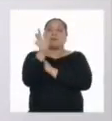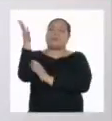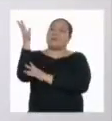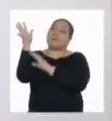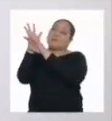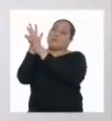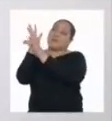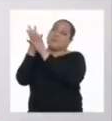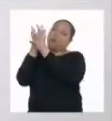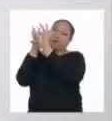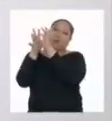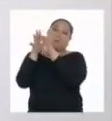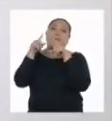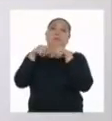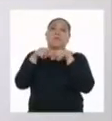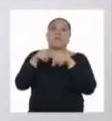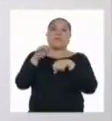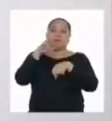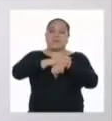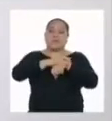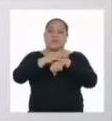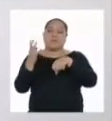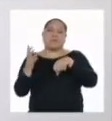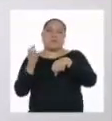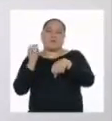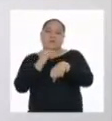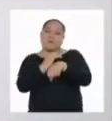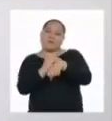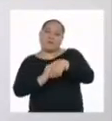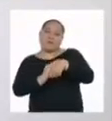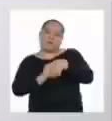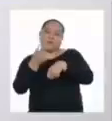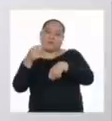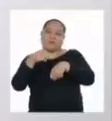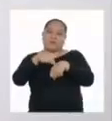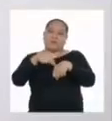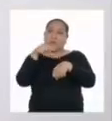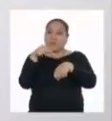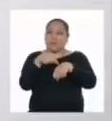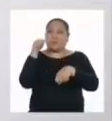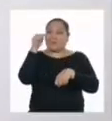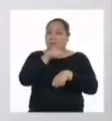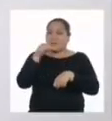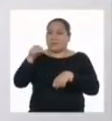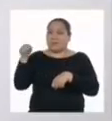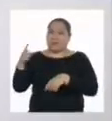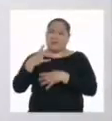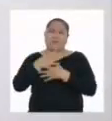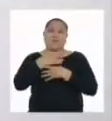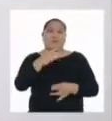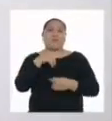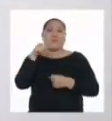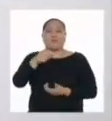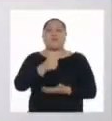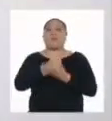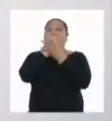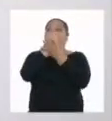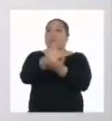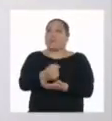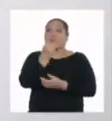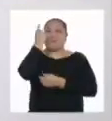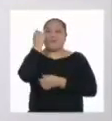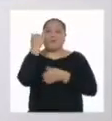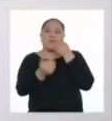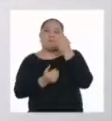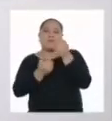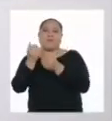las hojas de las plantas de acuerdo a las modificaciones que hicieron es muy interesante y ayuda mucho a comprender